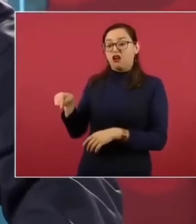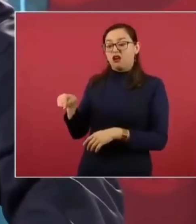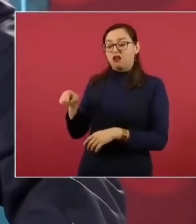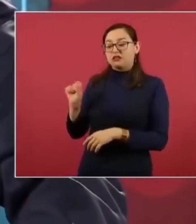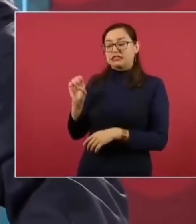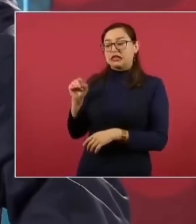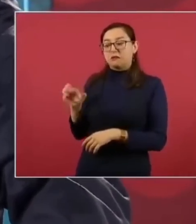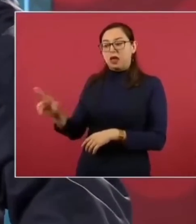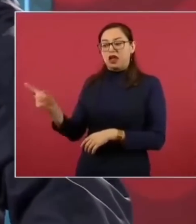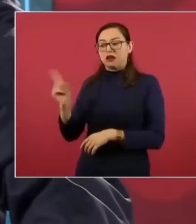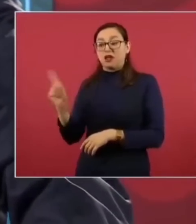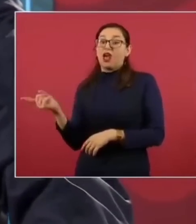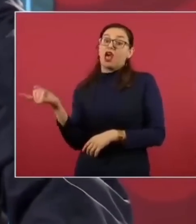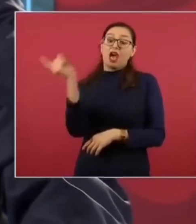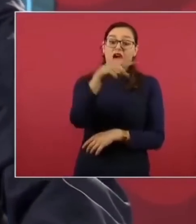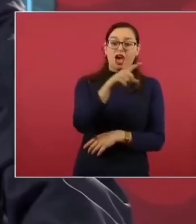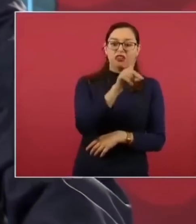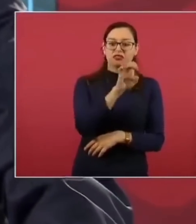y